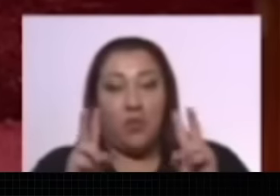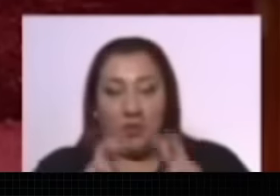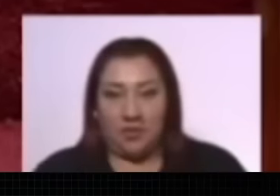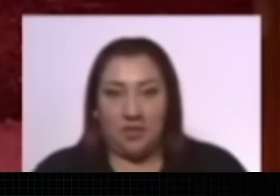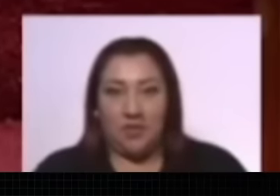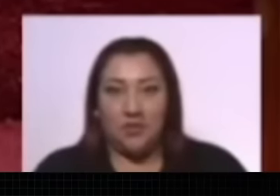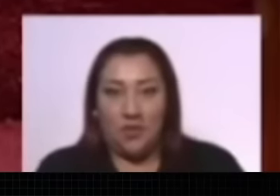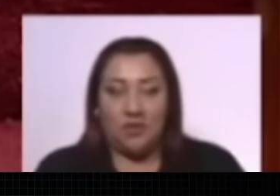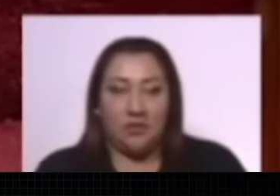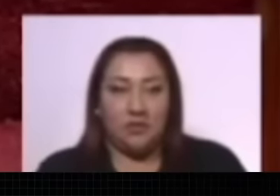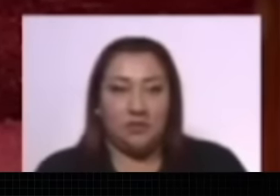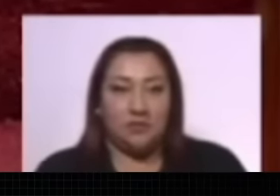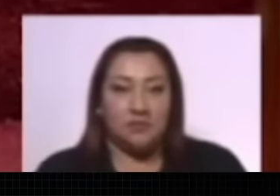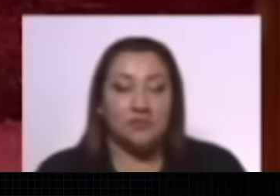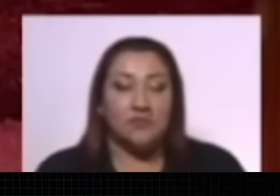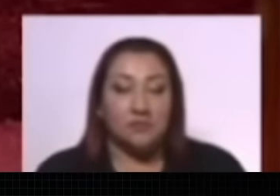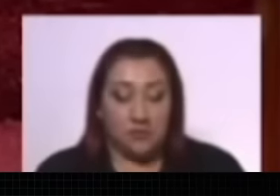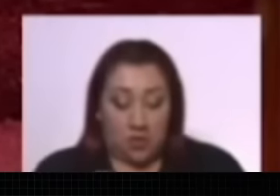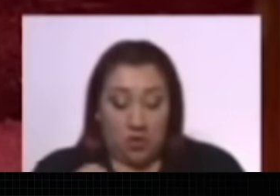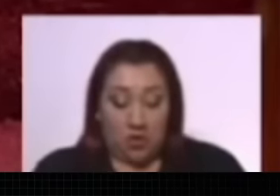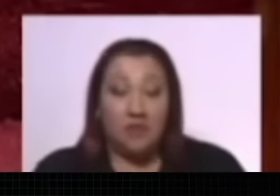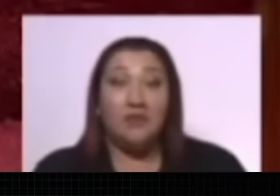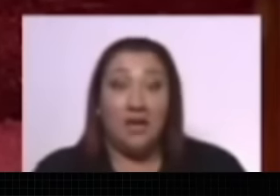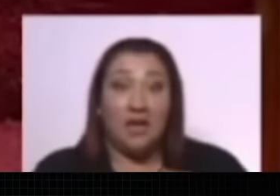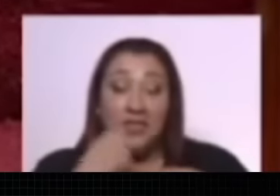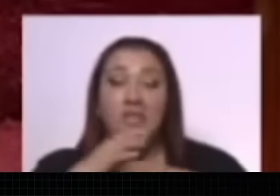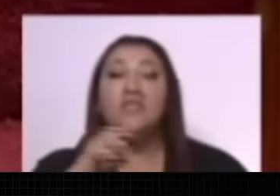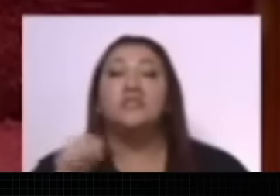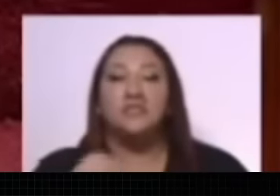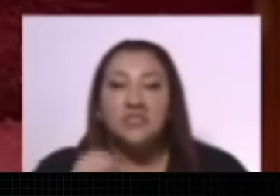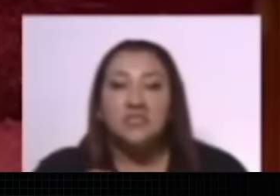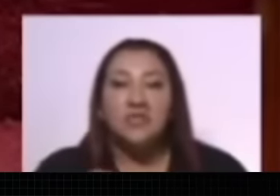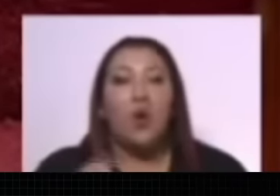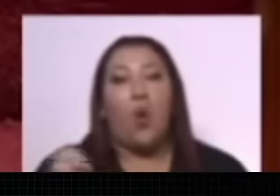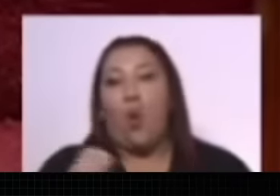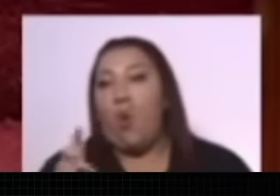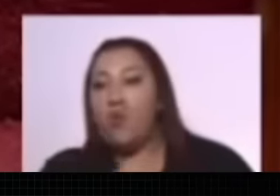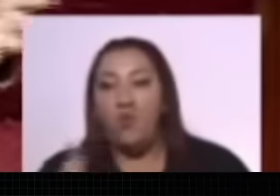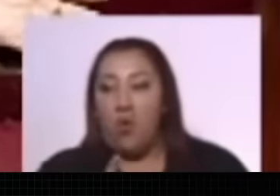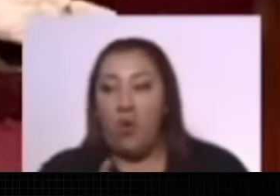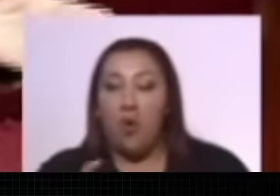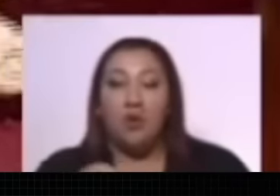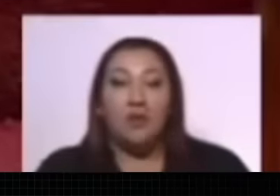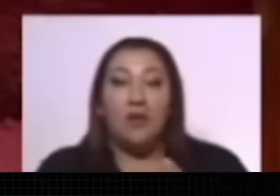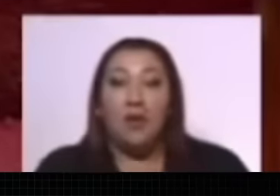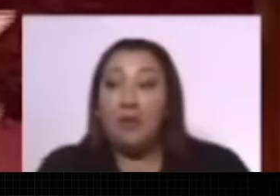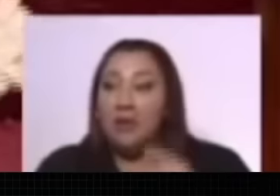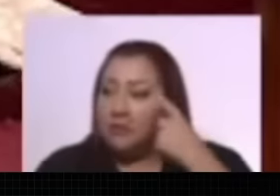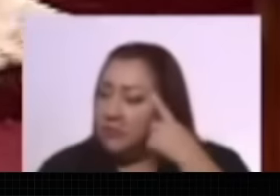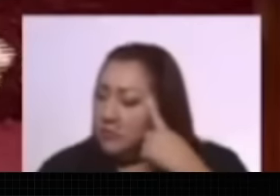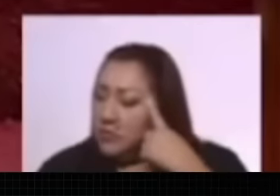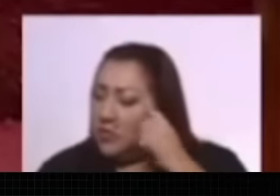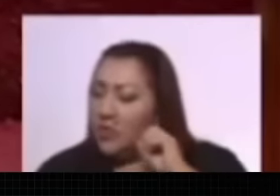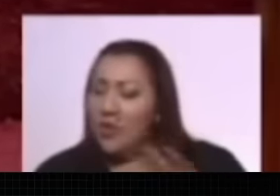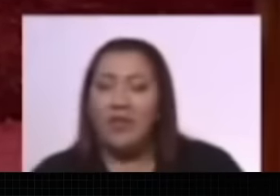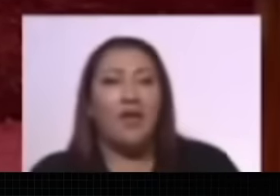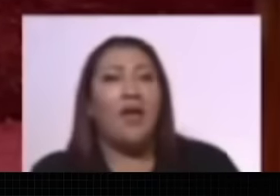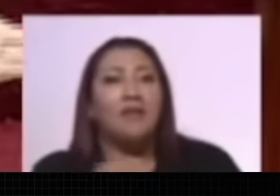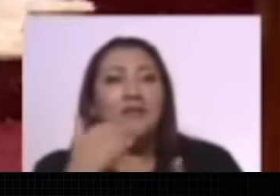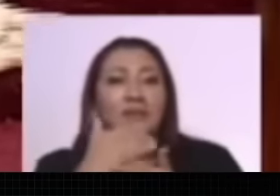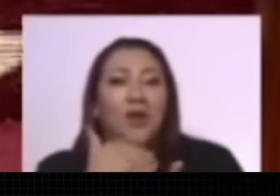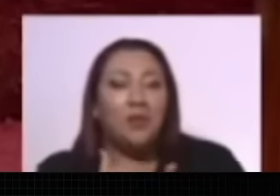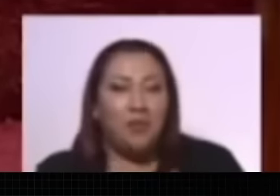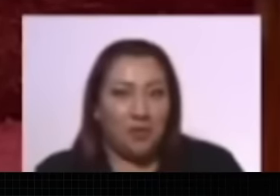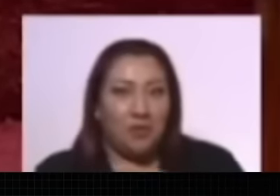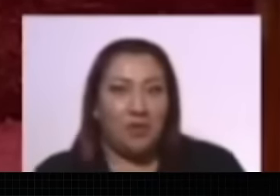investigación preliminar. Y en base a eso se determinaba sí o no. Y en base, y como les he nombrado, los argumentos